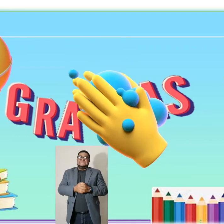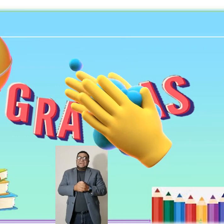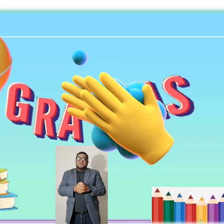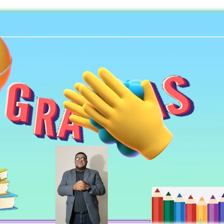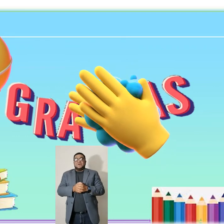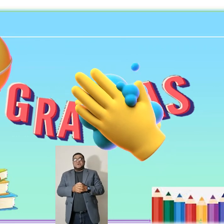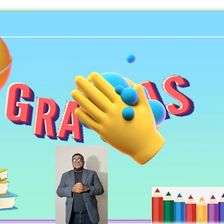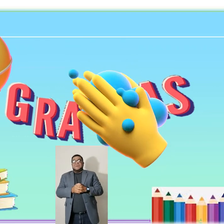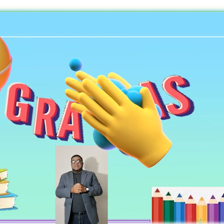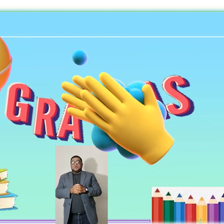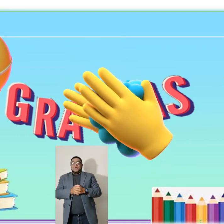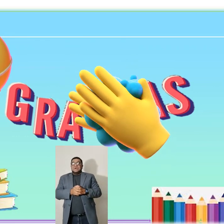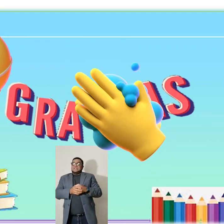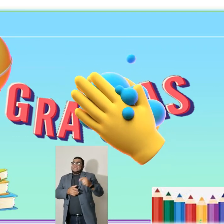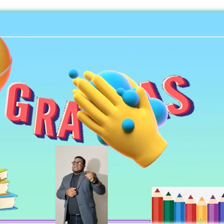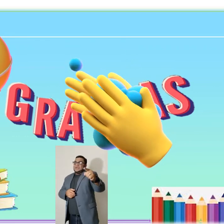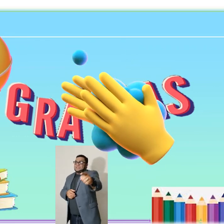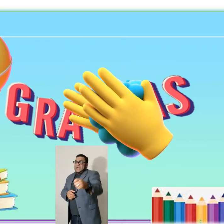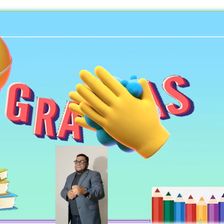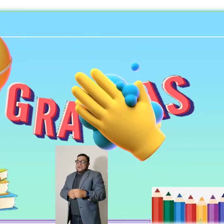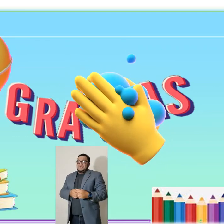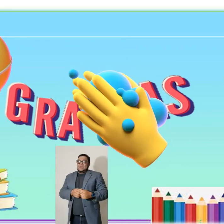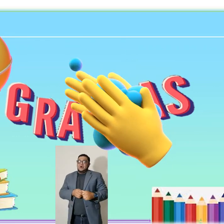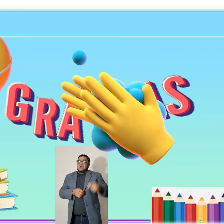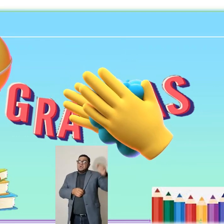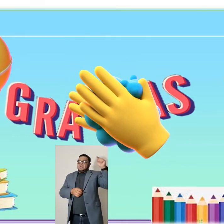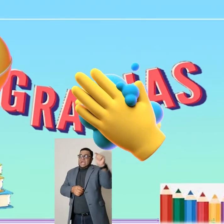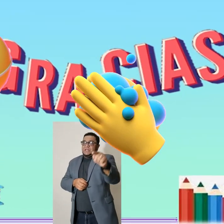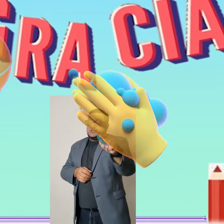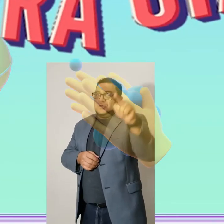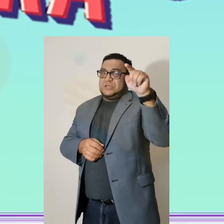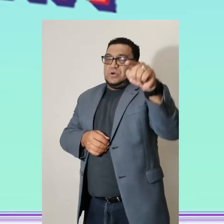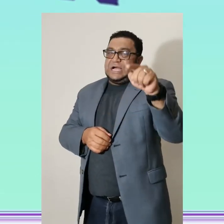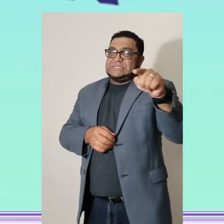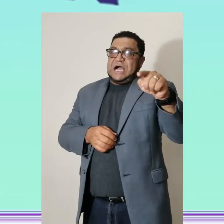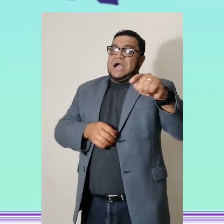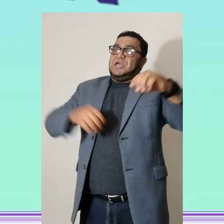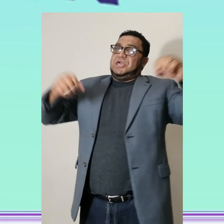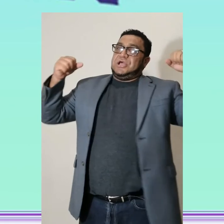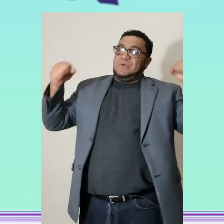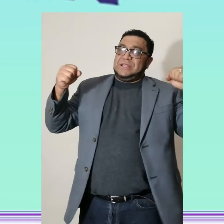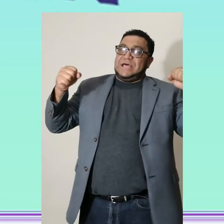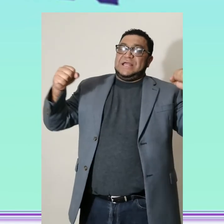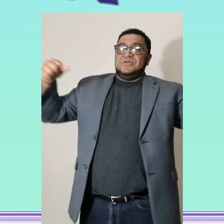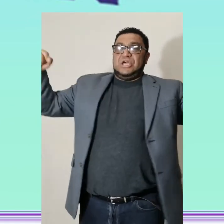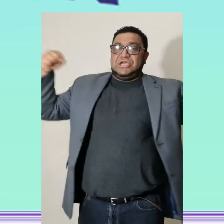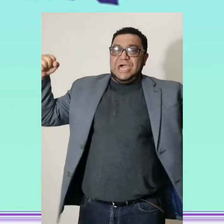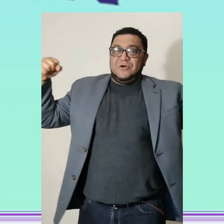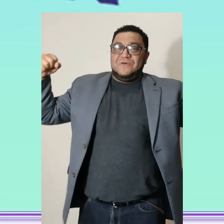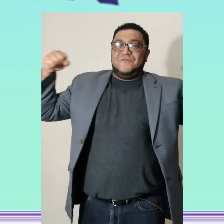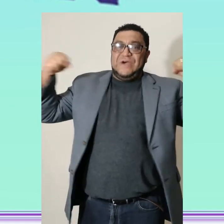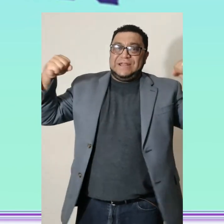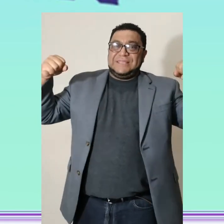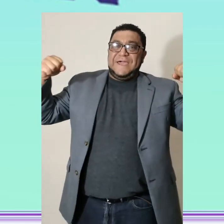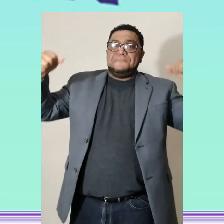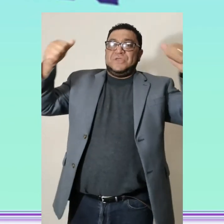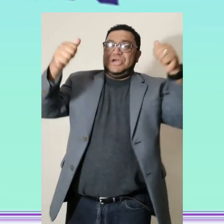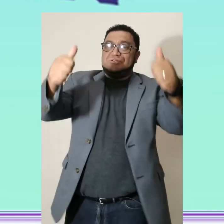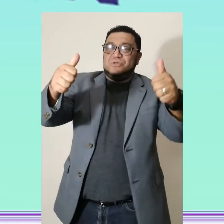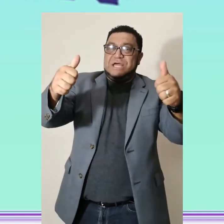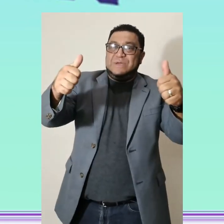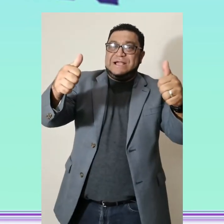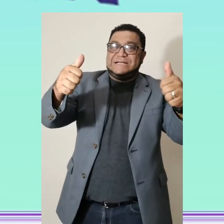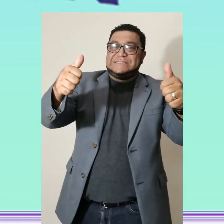el perú por completo te deseo siempre lo mejor dentro de tu casa y recuerda te quiero fuerte